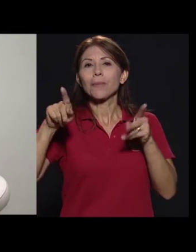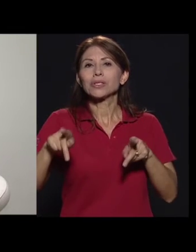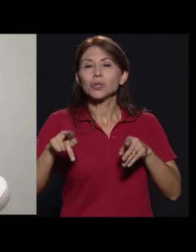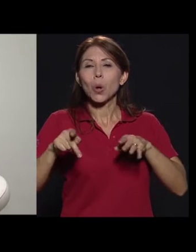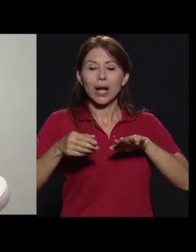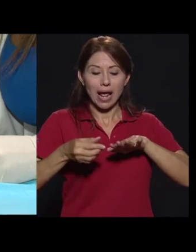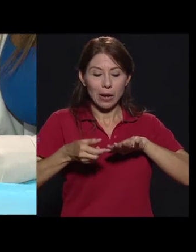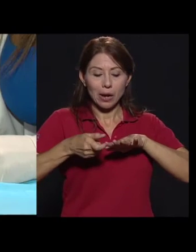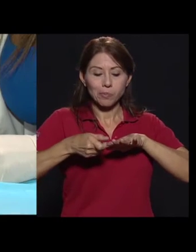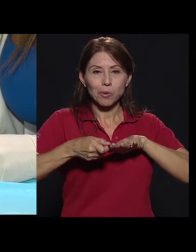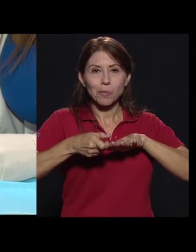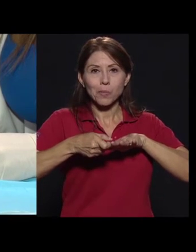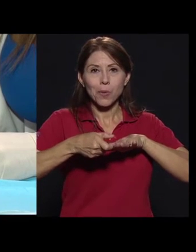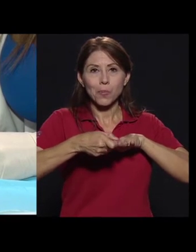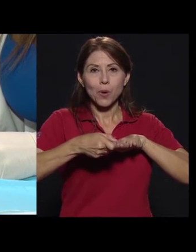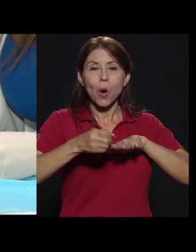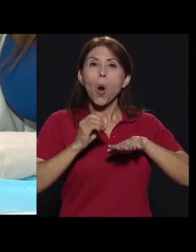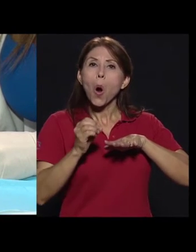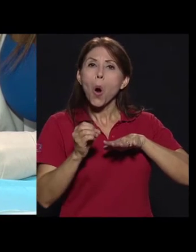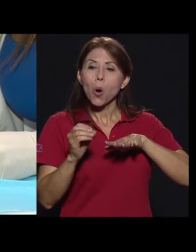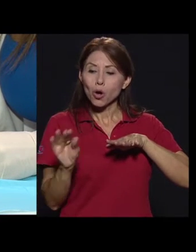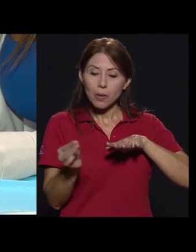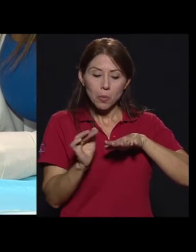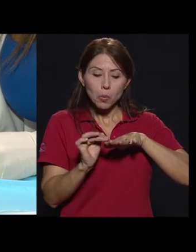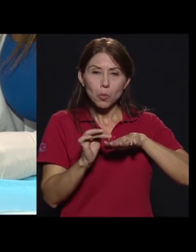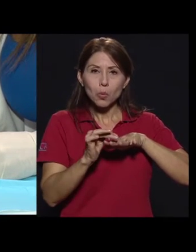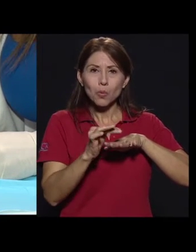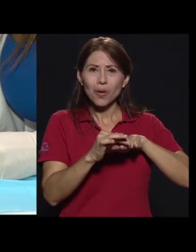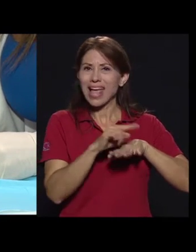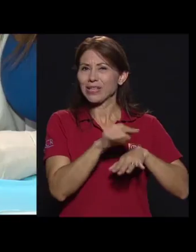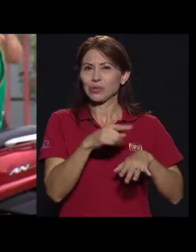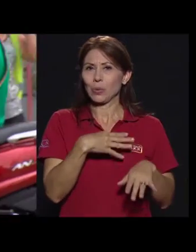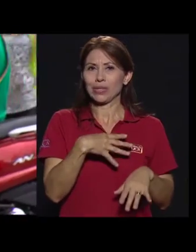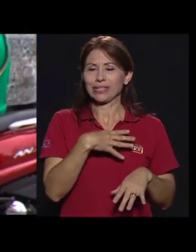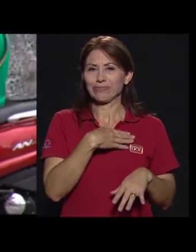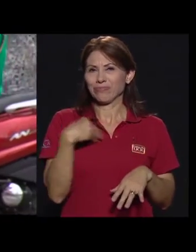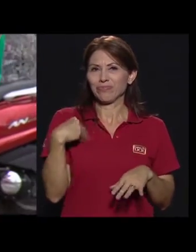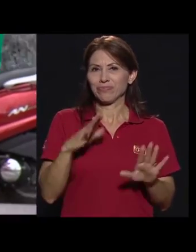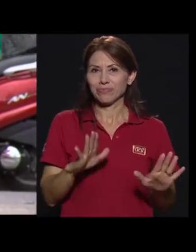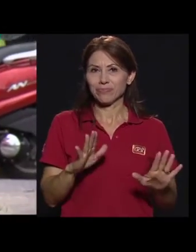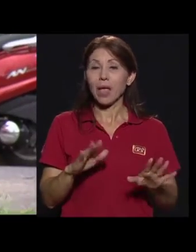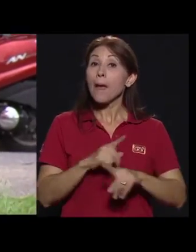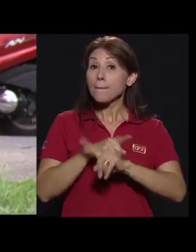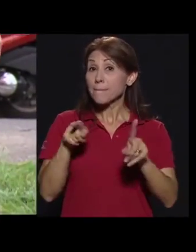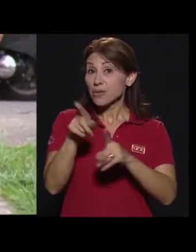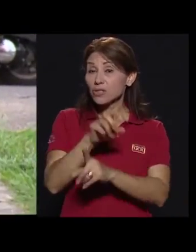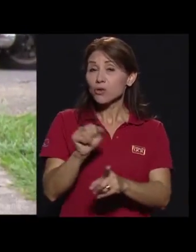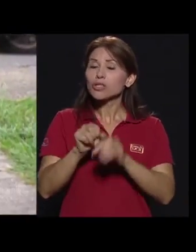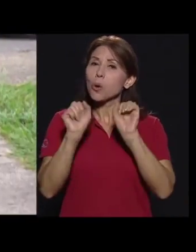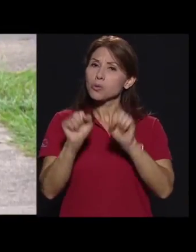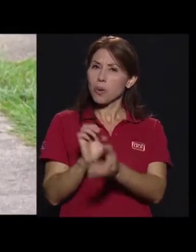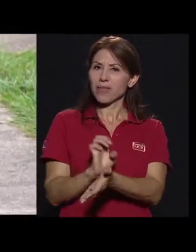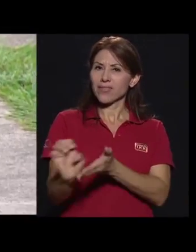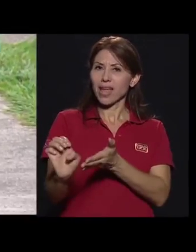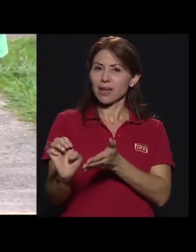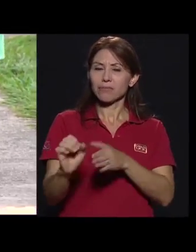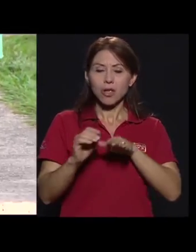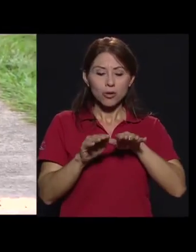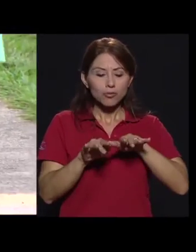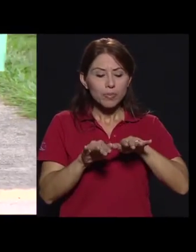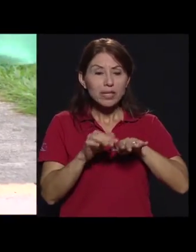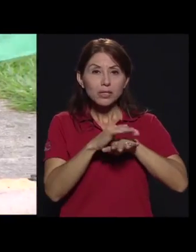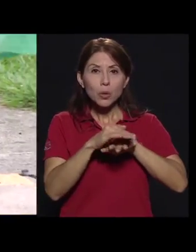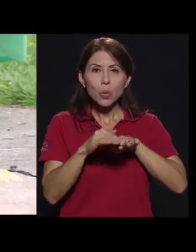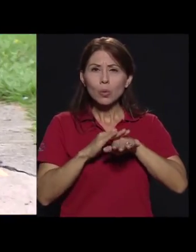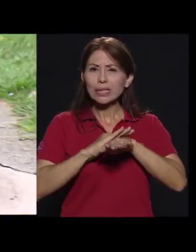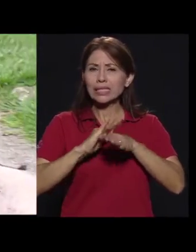corten las uñas, o que les pongan sus tratamientos, porque ya les molesta. Sin embargo, estas dolencias se pueden prevenir manteniendo una